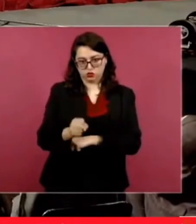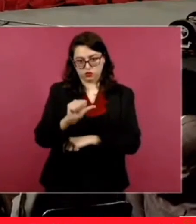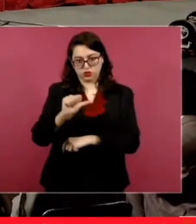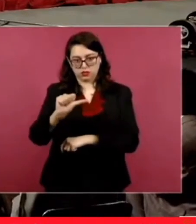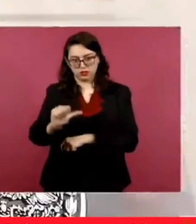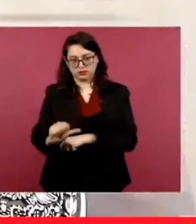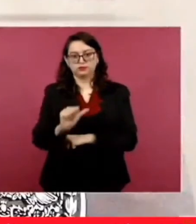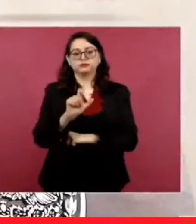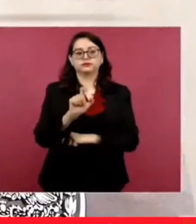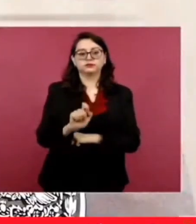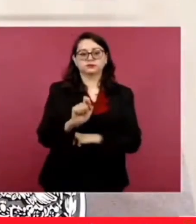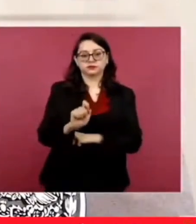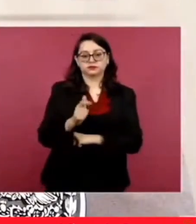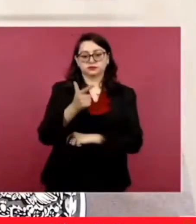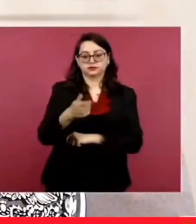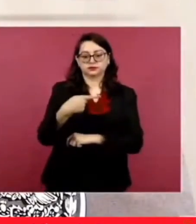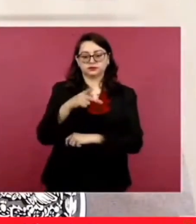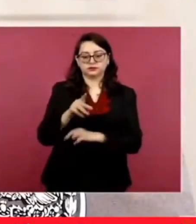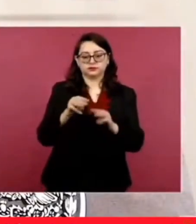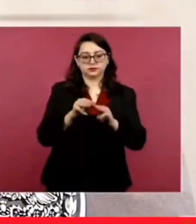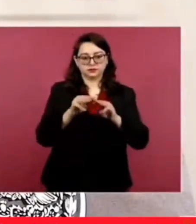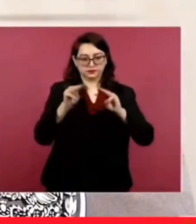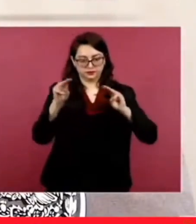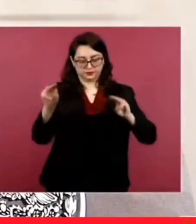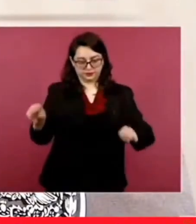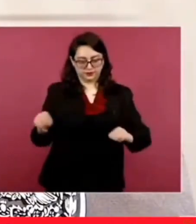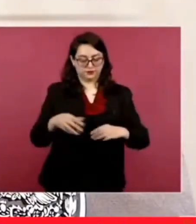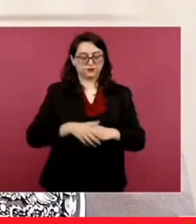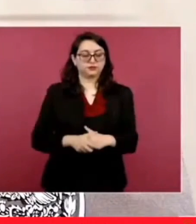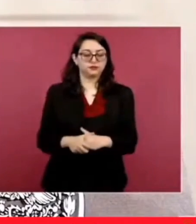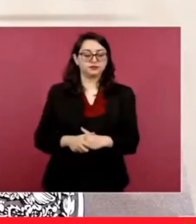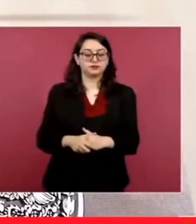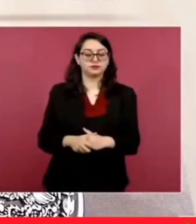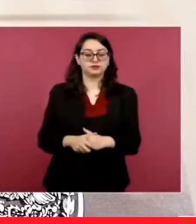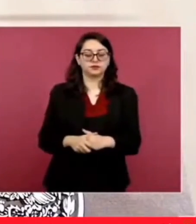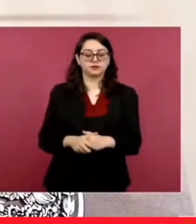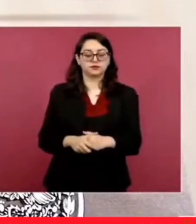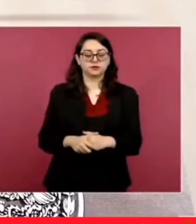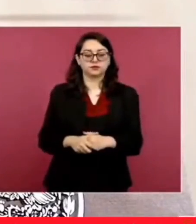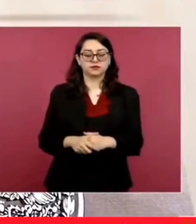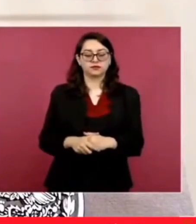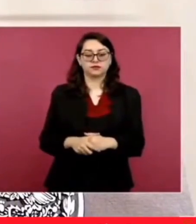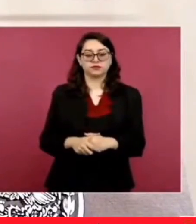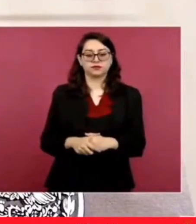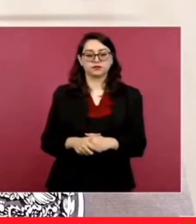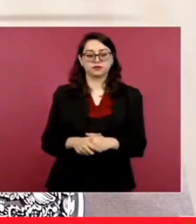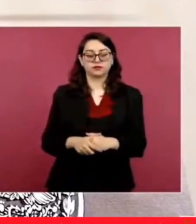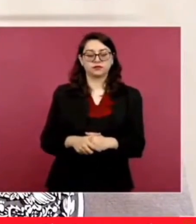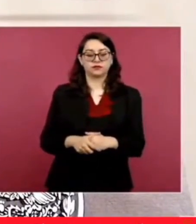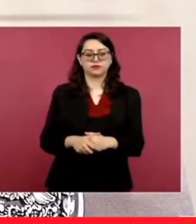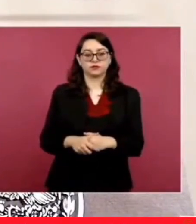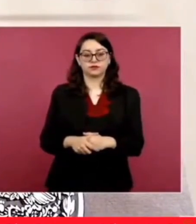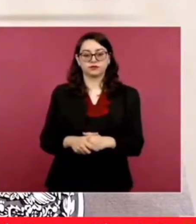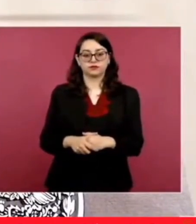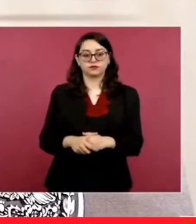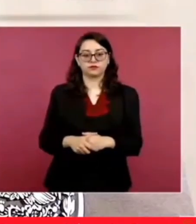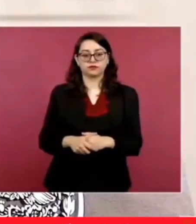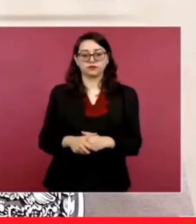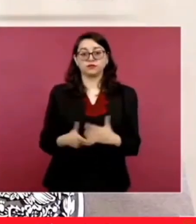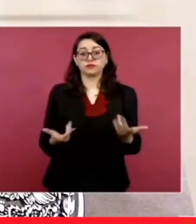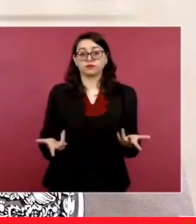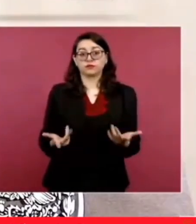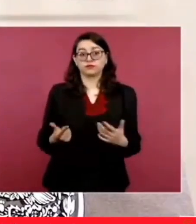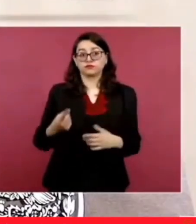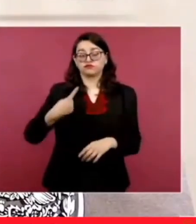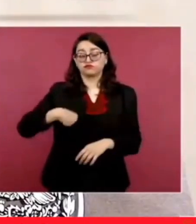27 kilómetros, correspondiente de Acumal a Tulum. Hoy dedicamos el día a un hecho que para